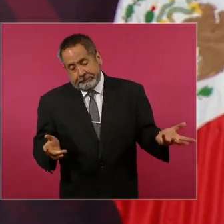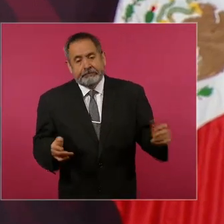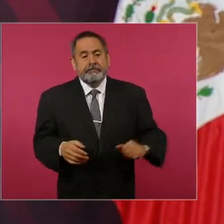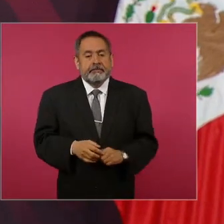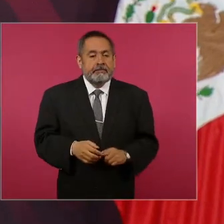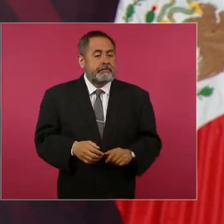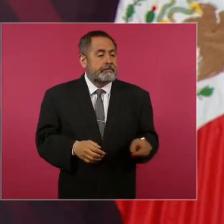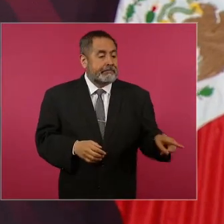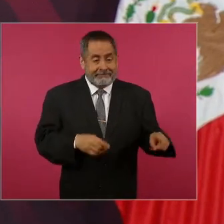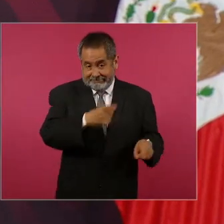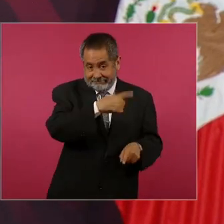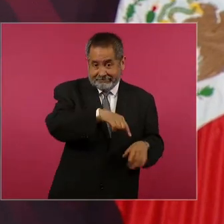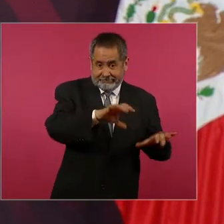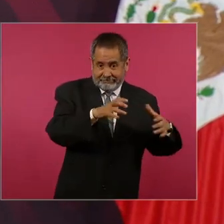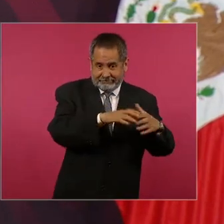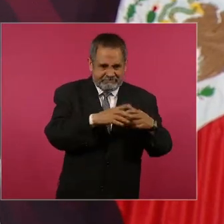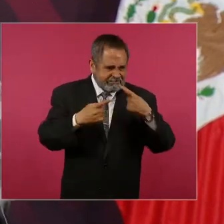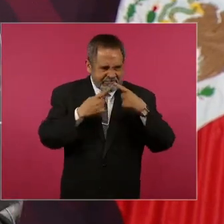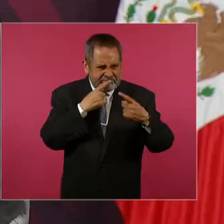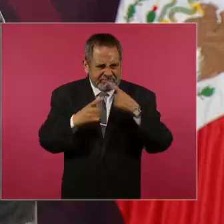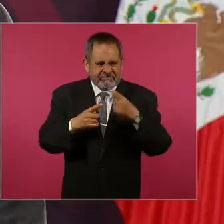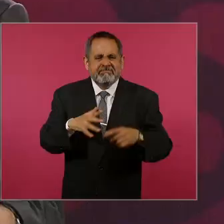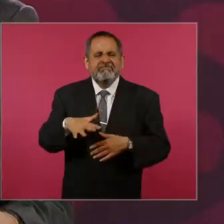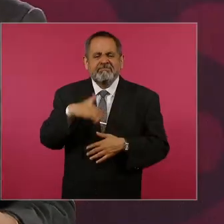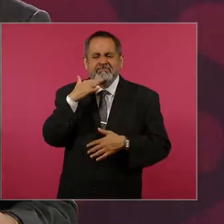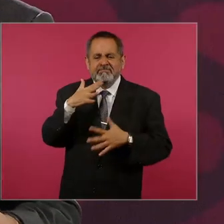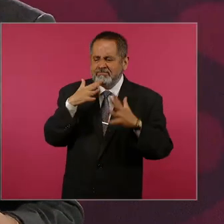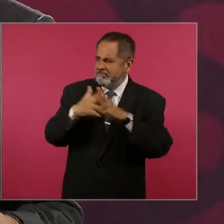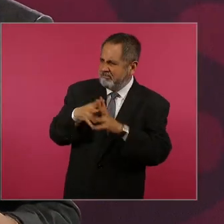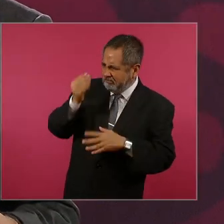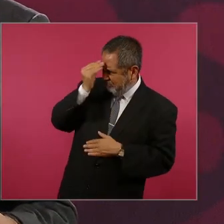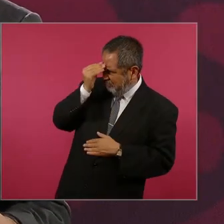Hubo toda una guerra sucia,